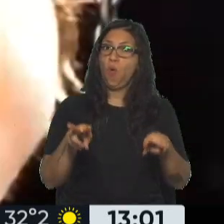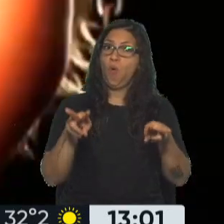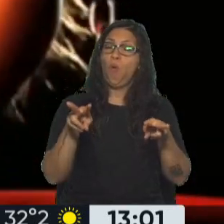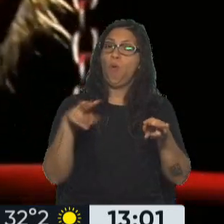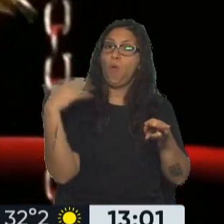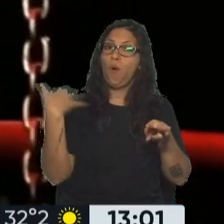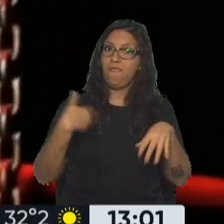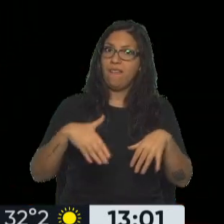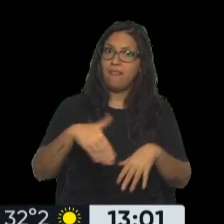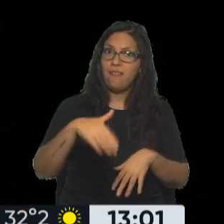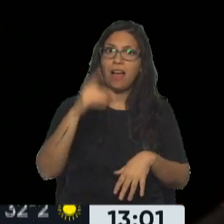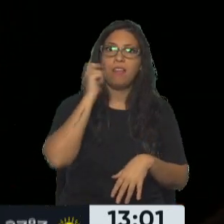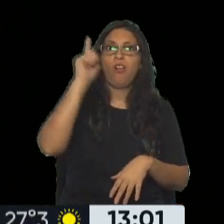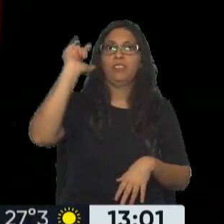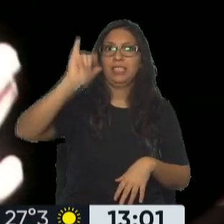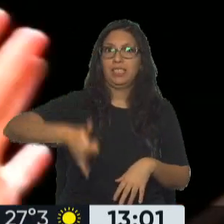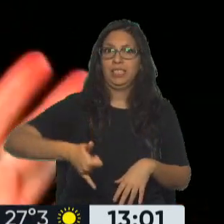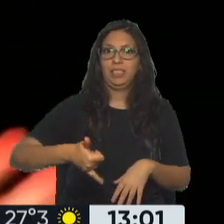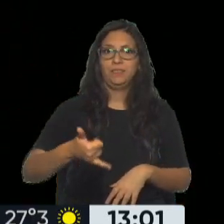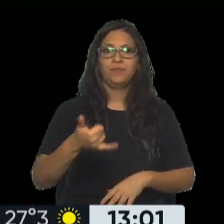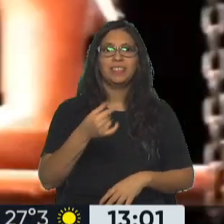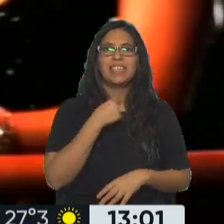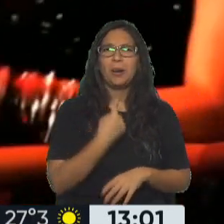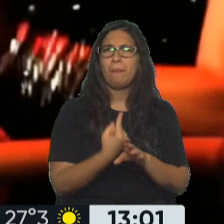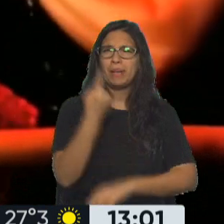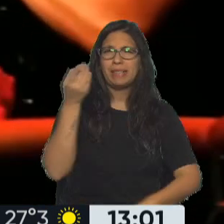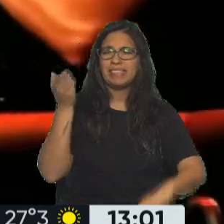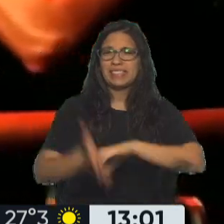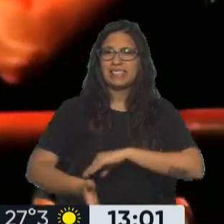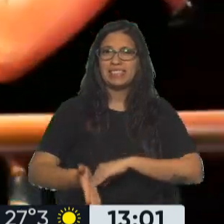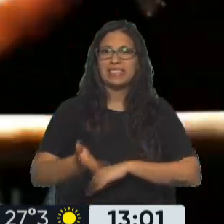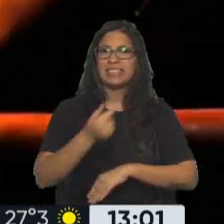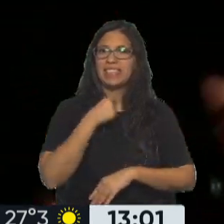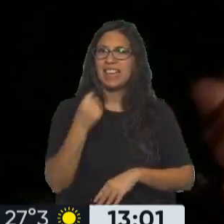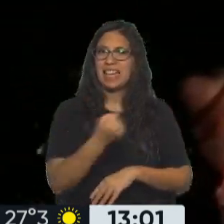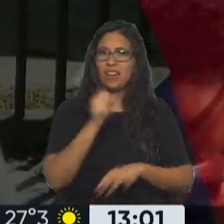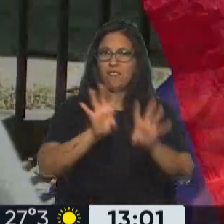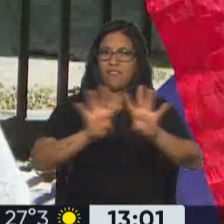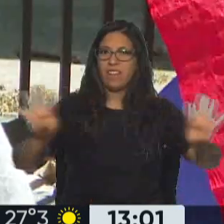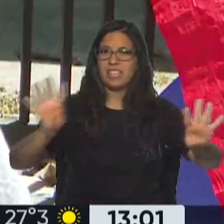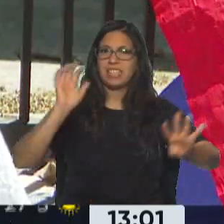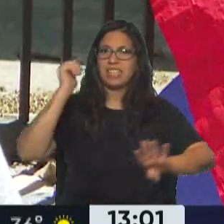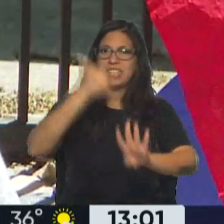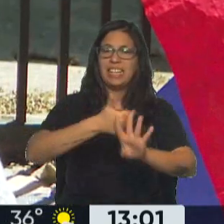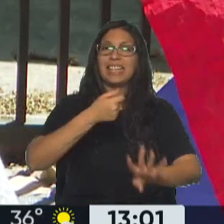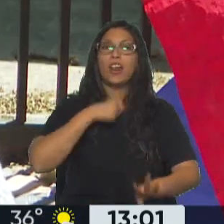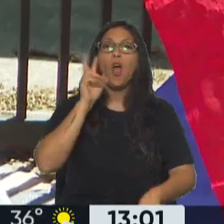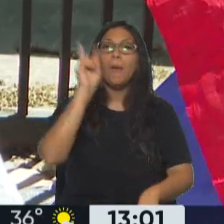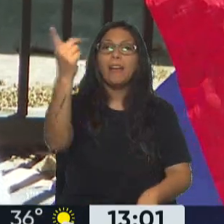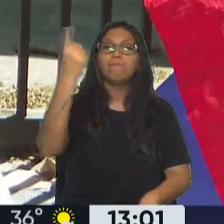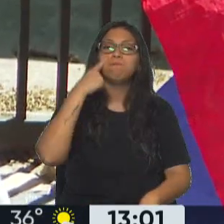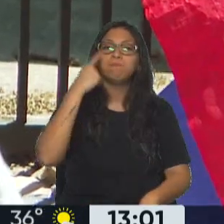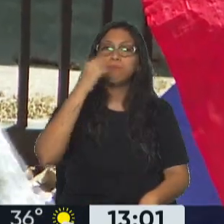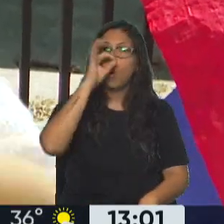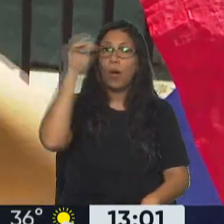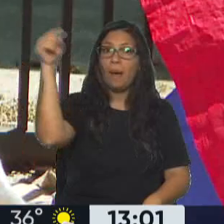está pasando y va a pasar y pasó. Quiero entrar, quiero ser la número uno y quiero estar en adelante de todo y quiero tener valla y quiero conocerla porque no vino